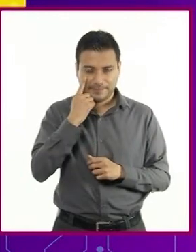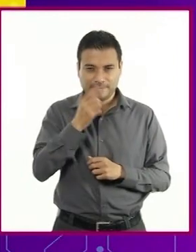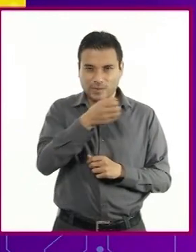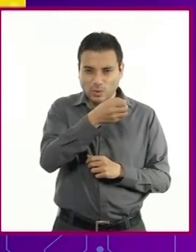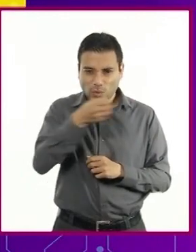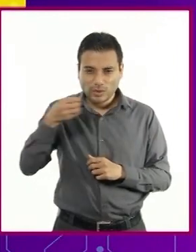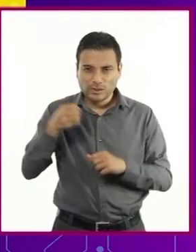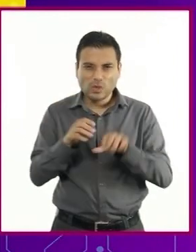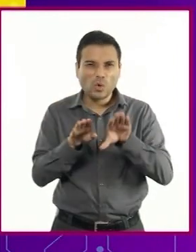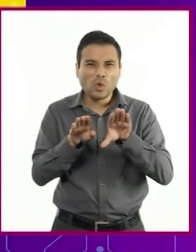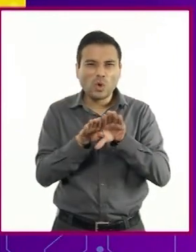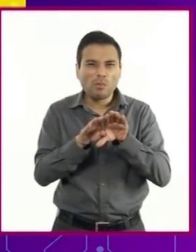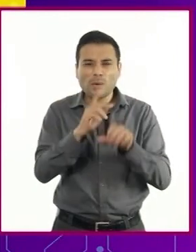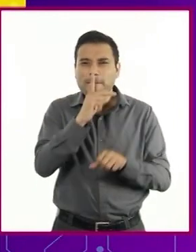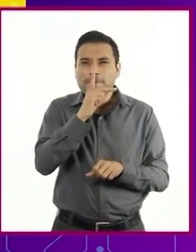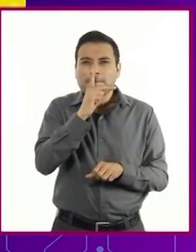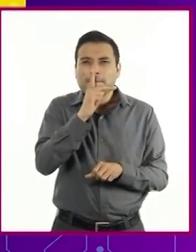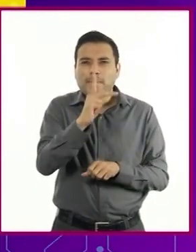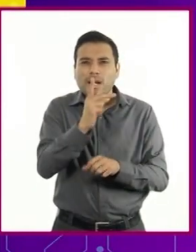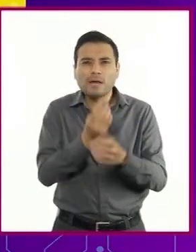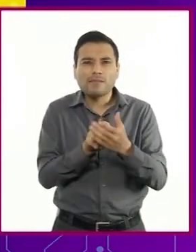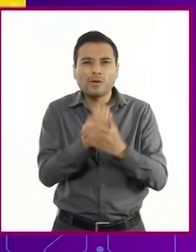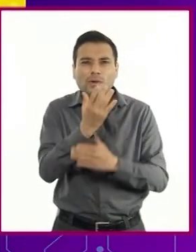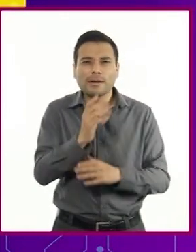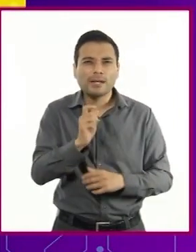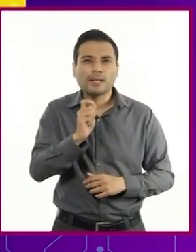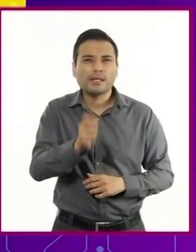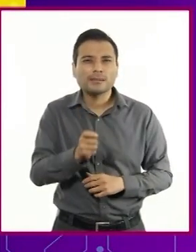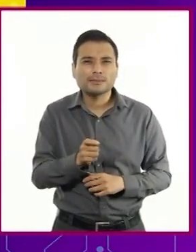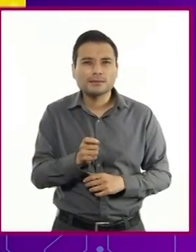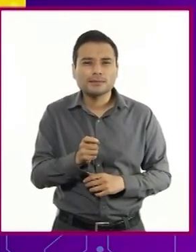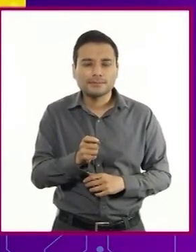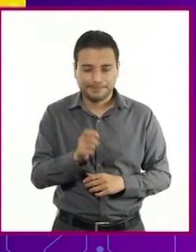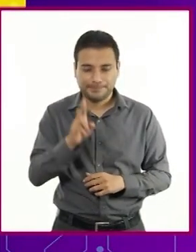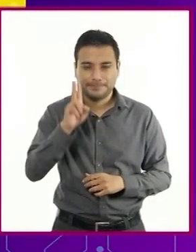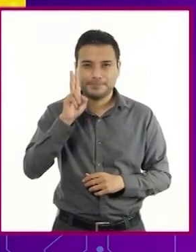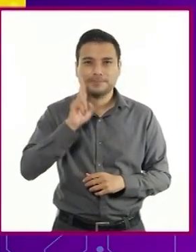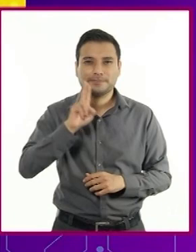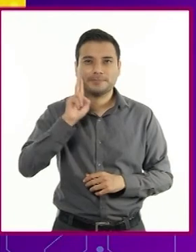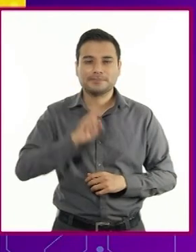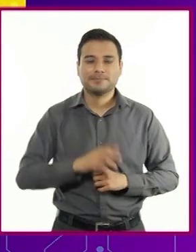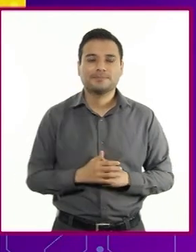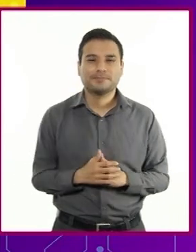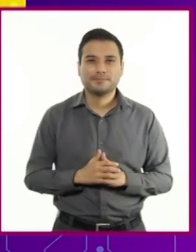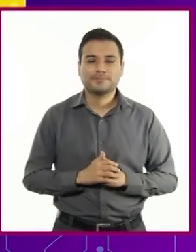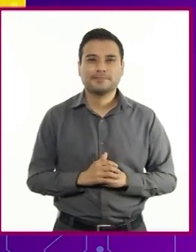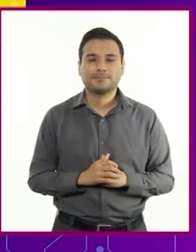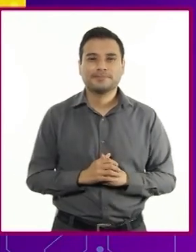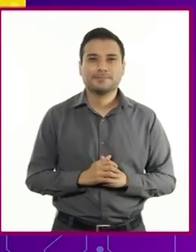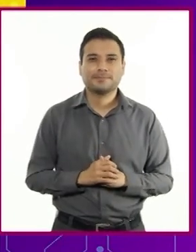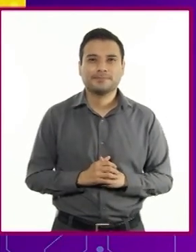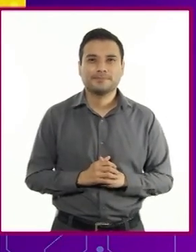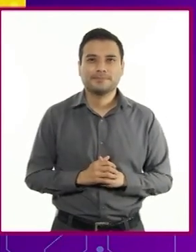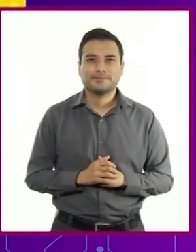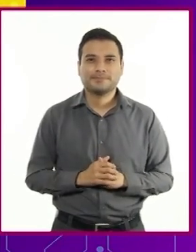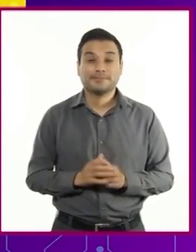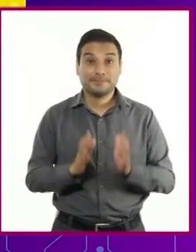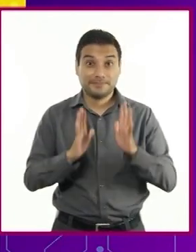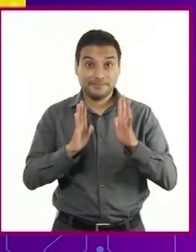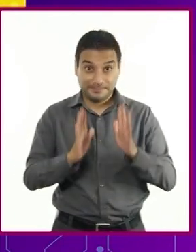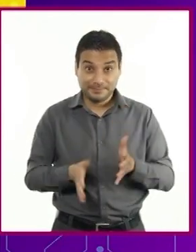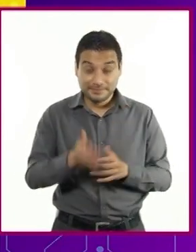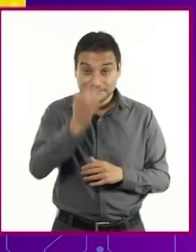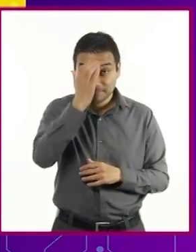ordenarlas para descubrir la palabra que hemos de incluir en nuestro abecedario biológico. ¿Ya la